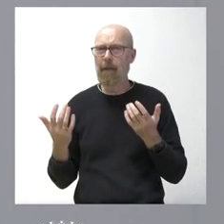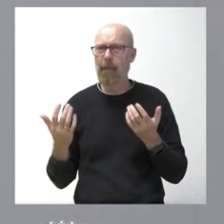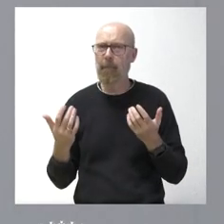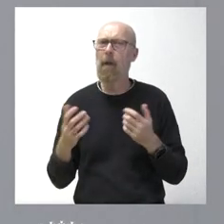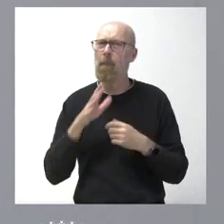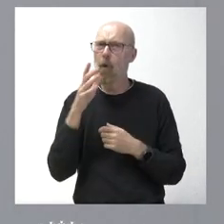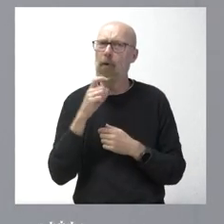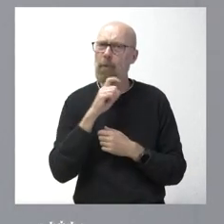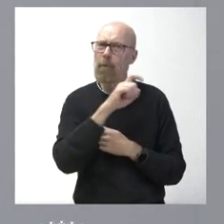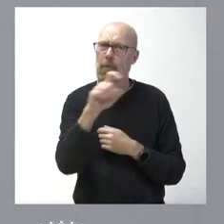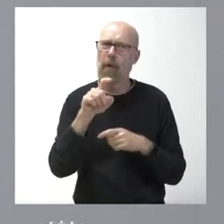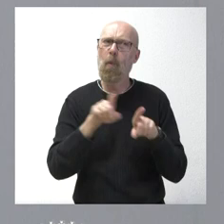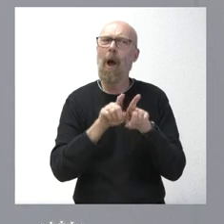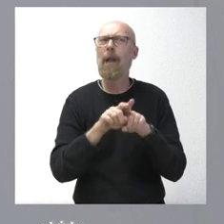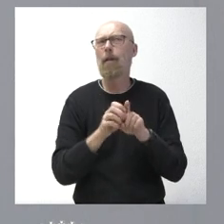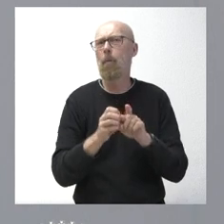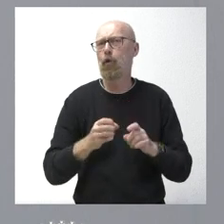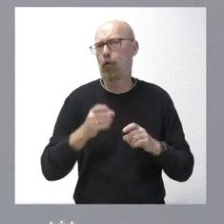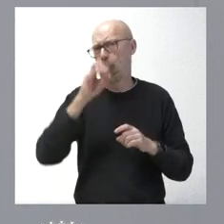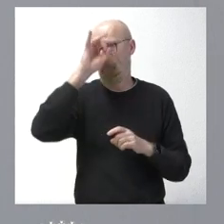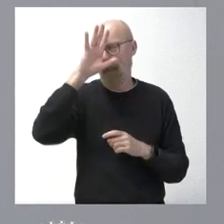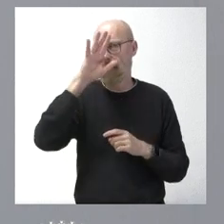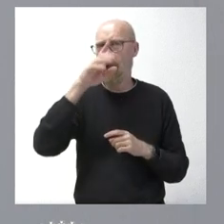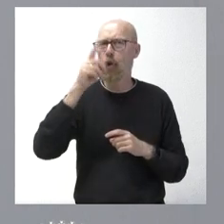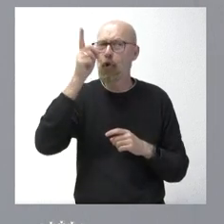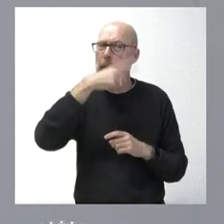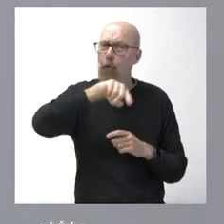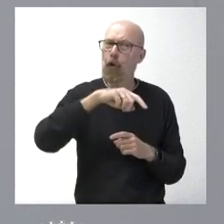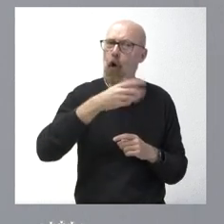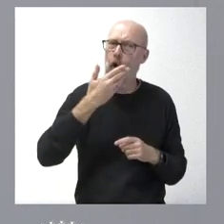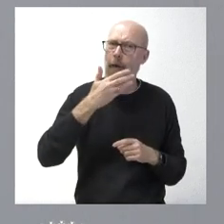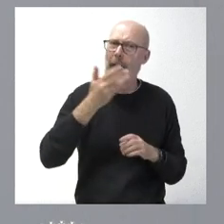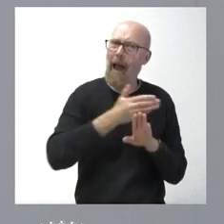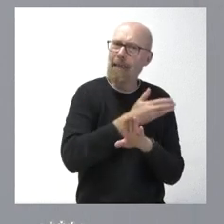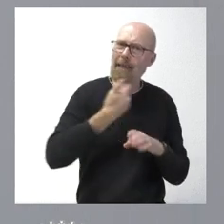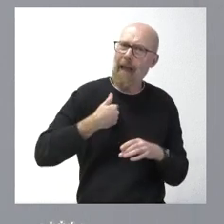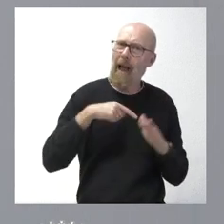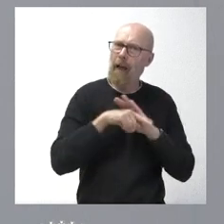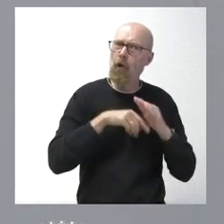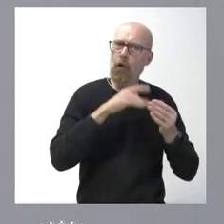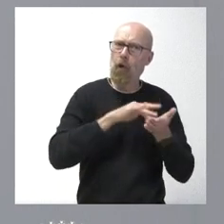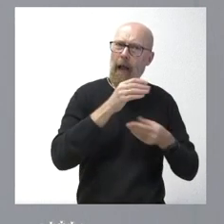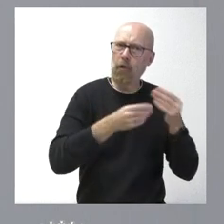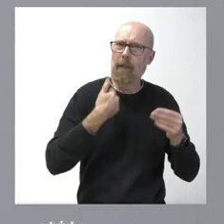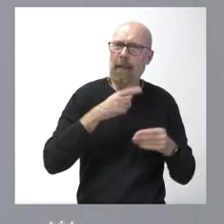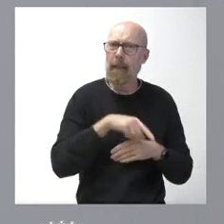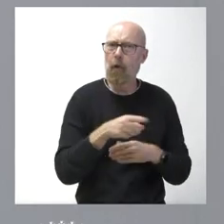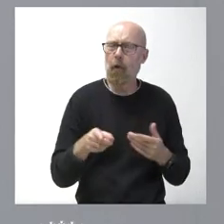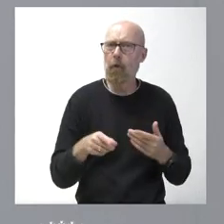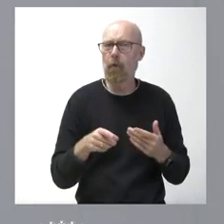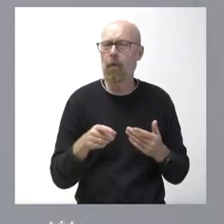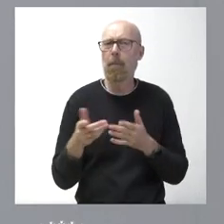comunicó con cierta sorpresa y no sé si ustedes lo conocían habían hecho alguna gestión más o